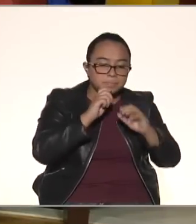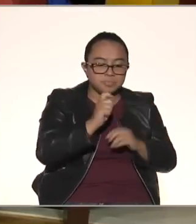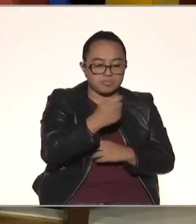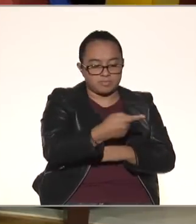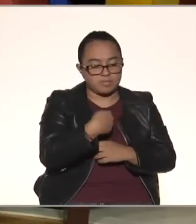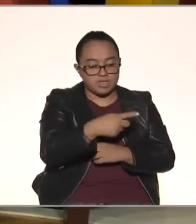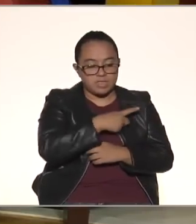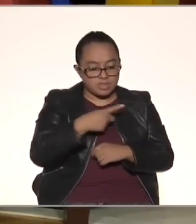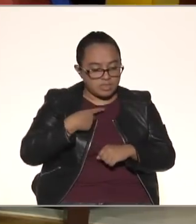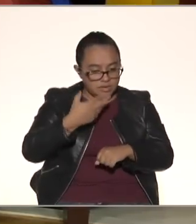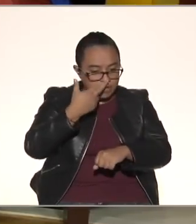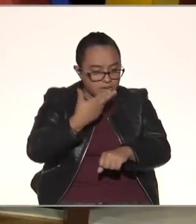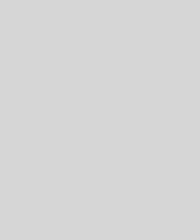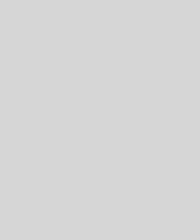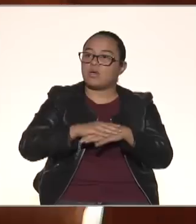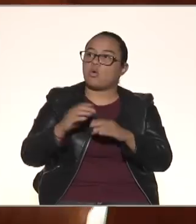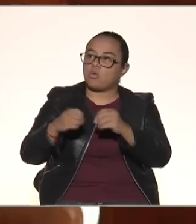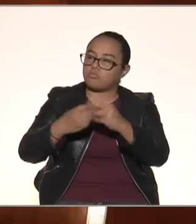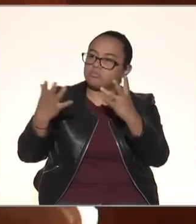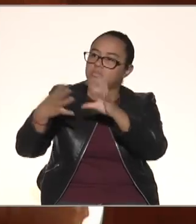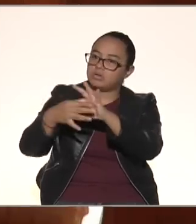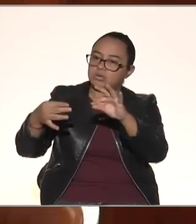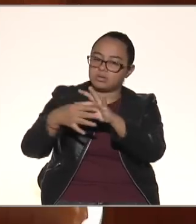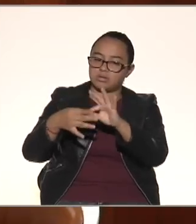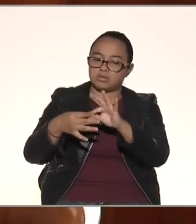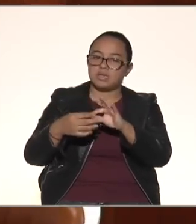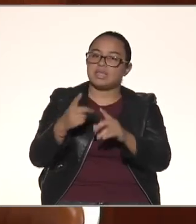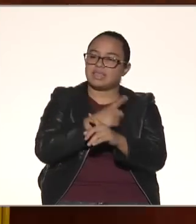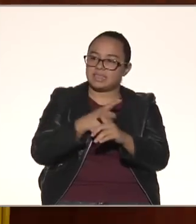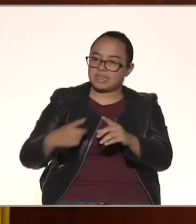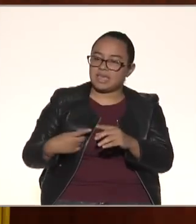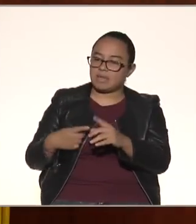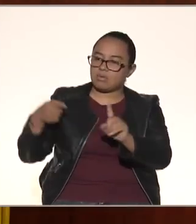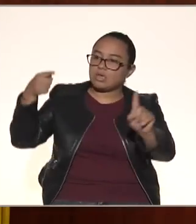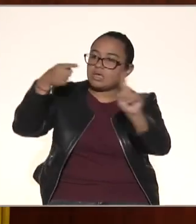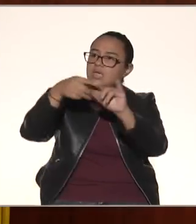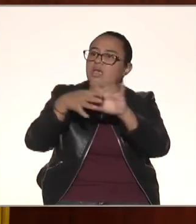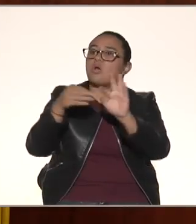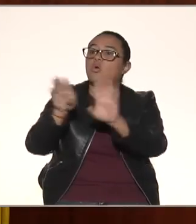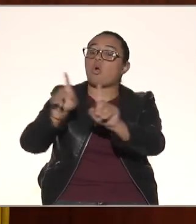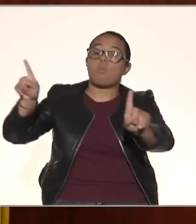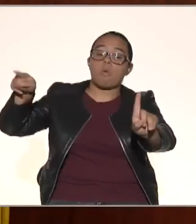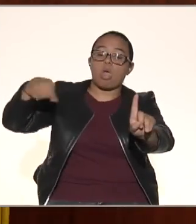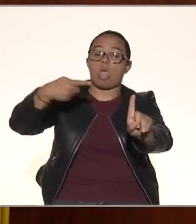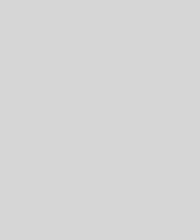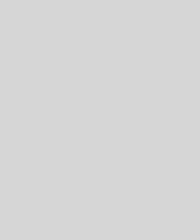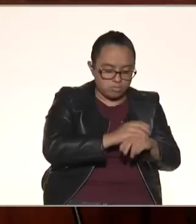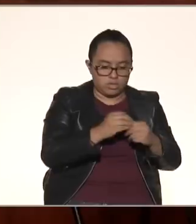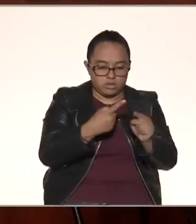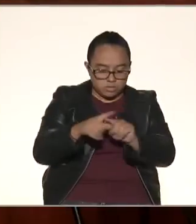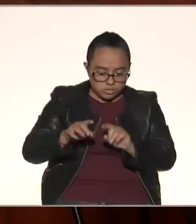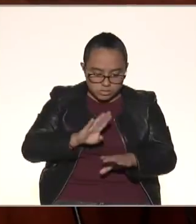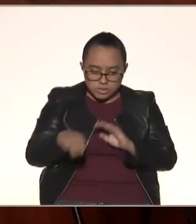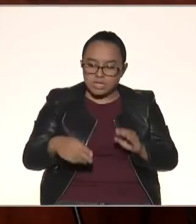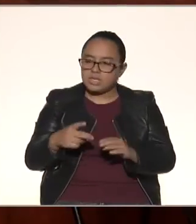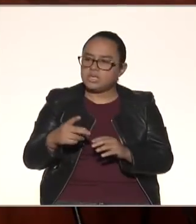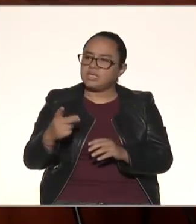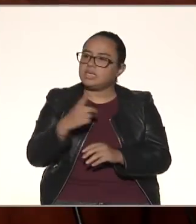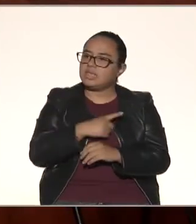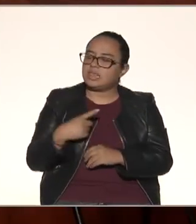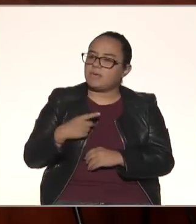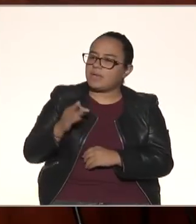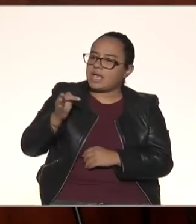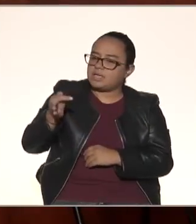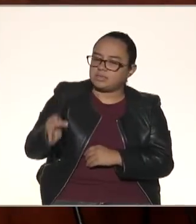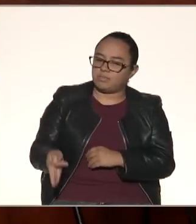responsabilicemos de nuestro propio bienestar. Ser muy explícitos y concretos, esa es nuestra responsabilidad. Aceptar es asumir que